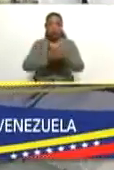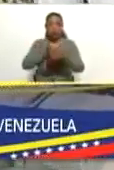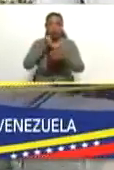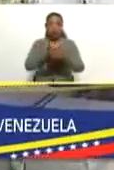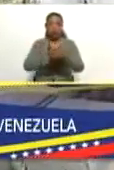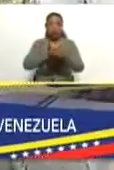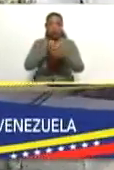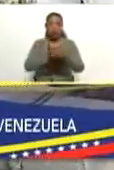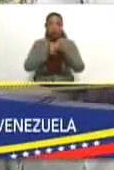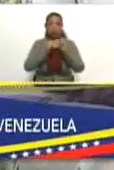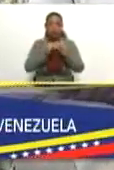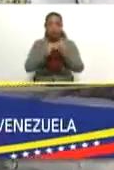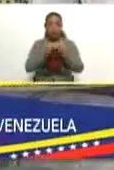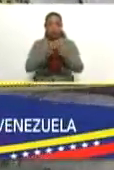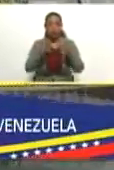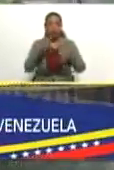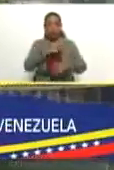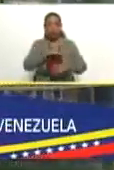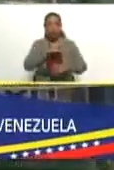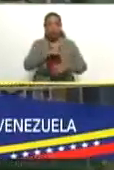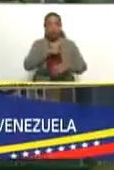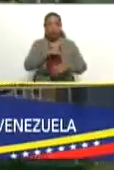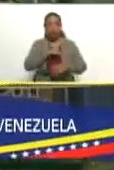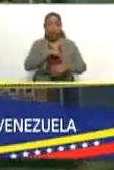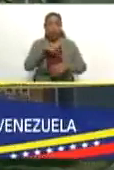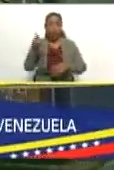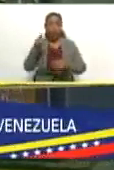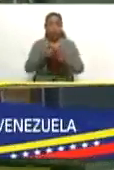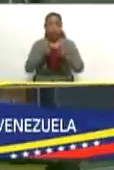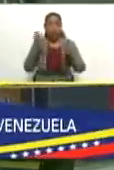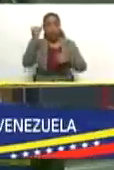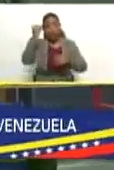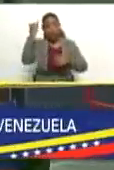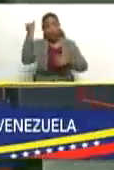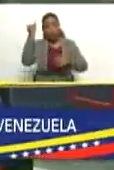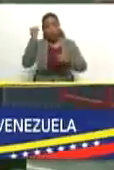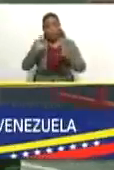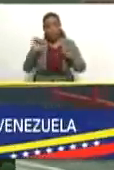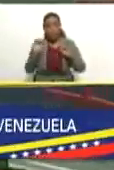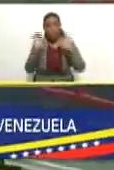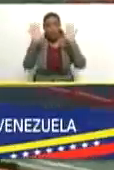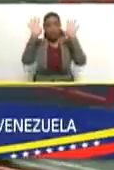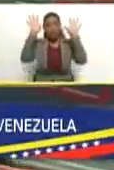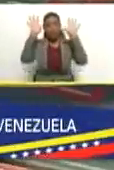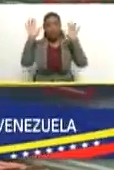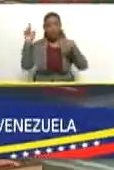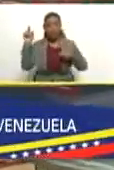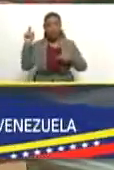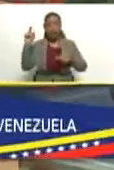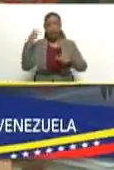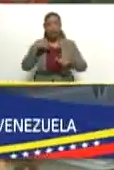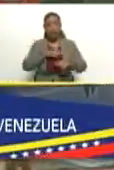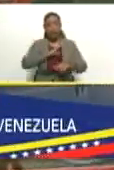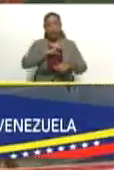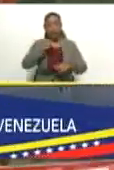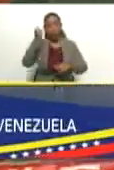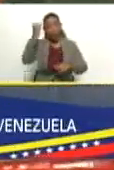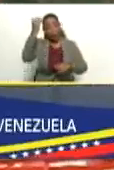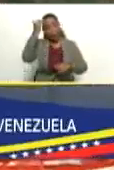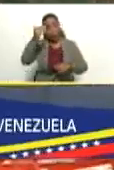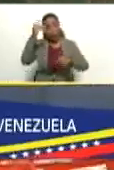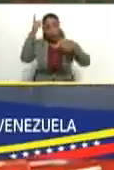mantener las grandes misiones y las misiones, que fue la gran creación, milagrosa creación de nuestro comandante Hugo Rafael